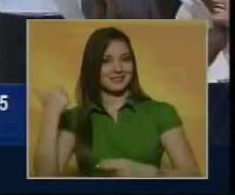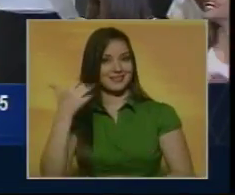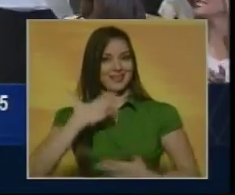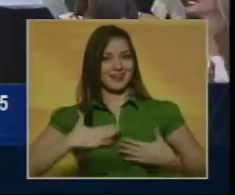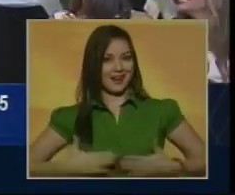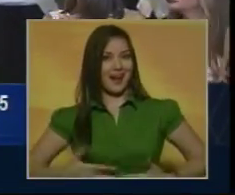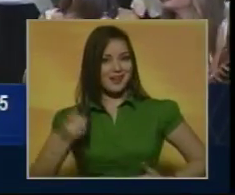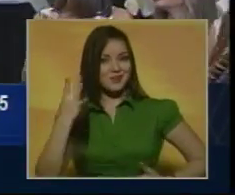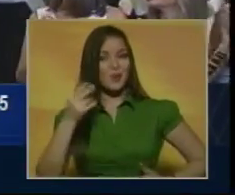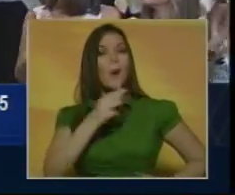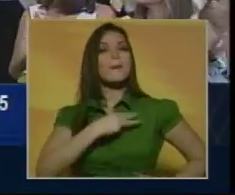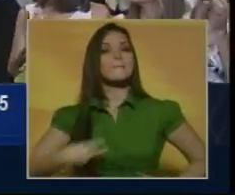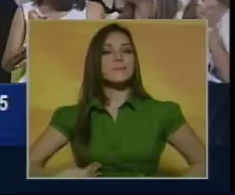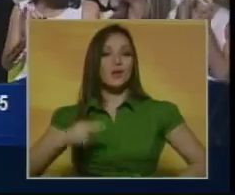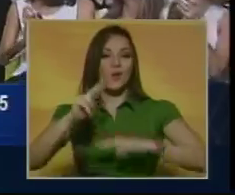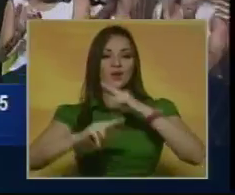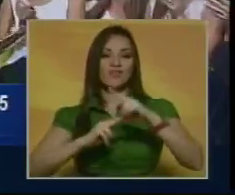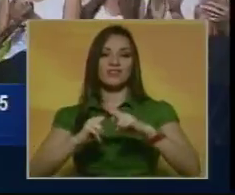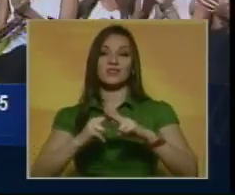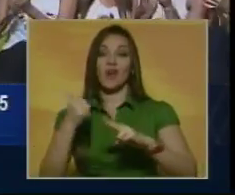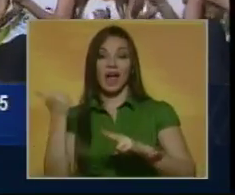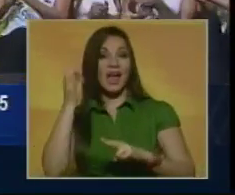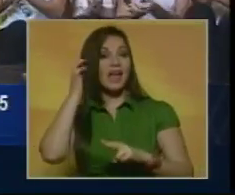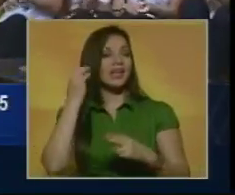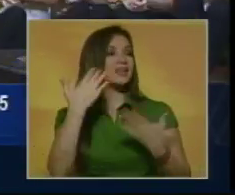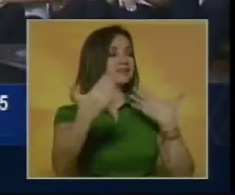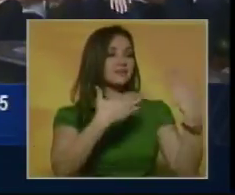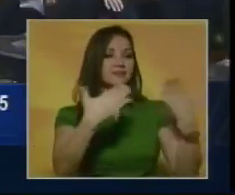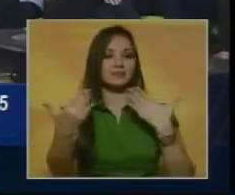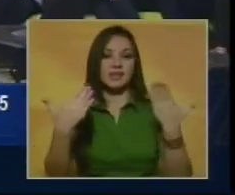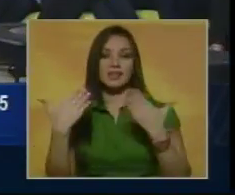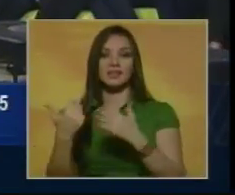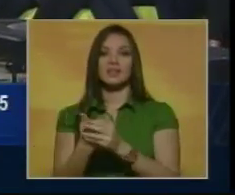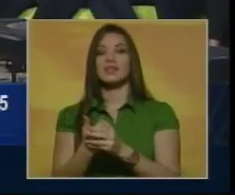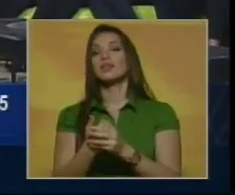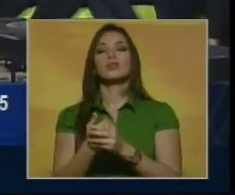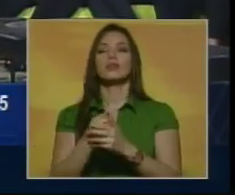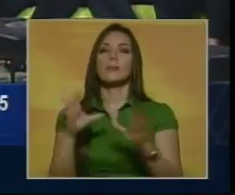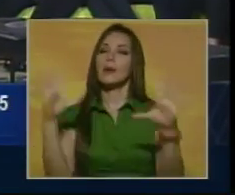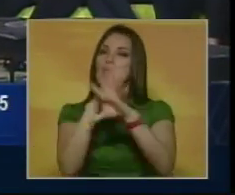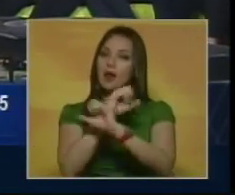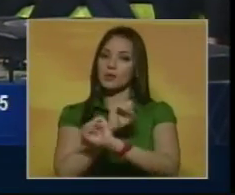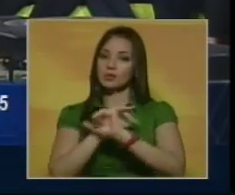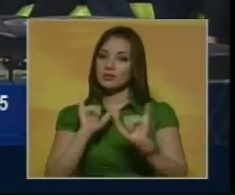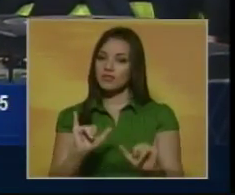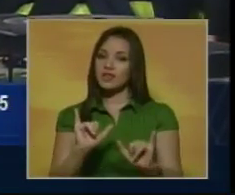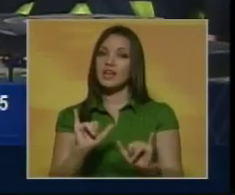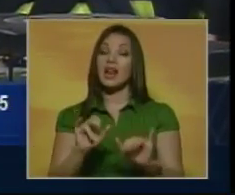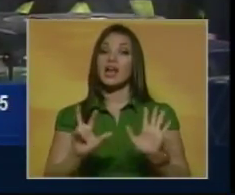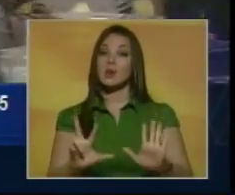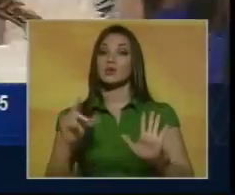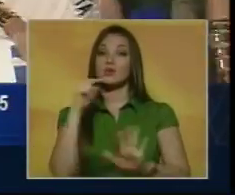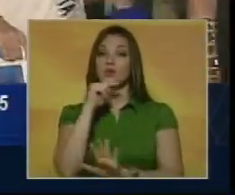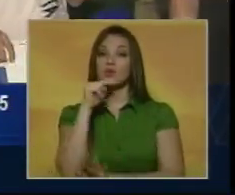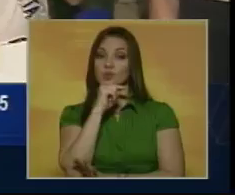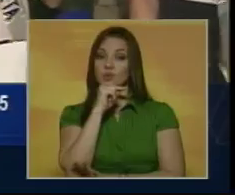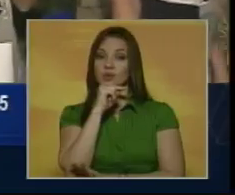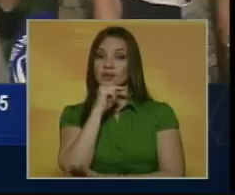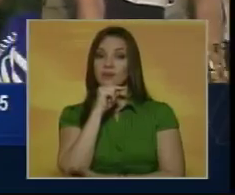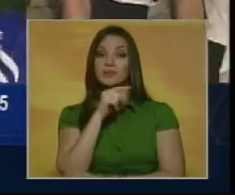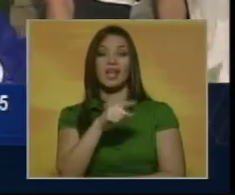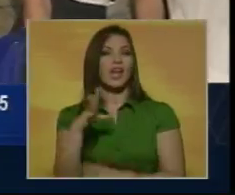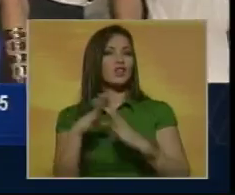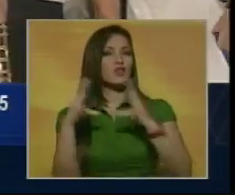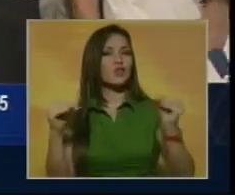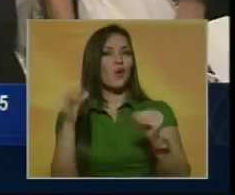con ellas un mensaje de optimismo y tranquilidad camino a la noche final que será el próximo 8 de octubre. Llenas de alegría